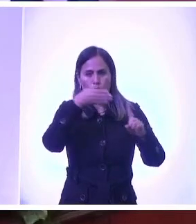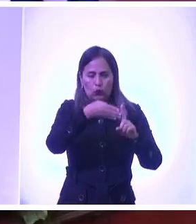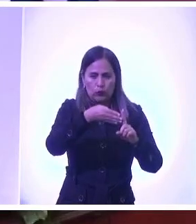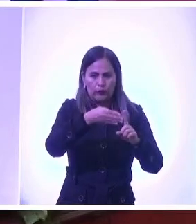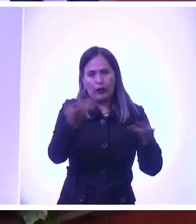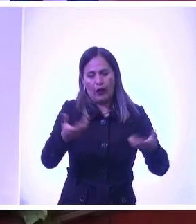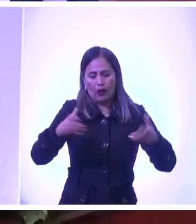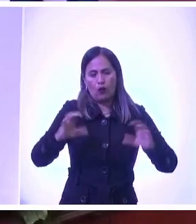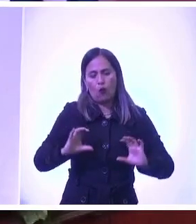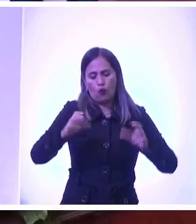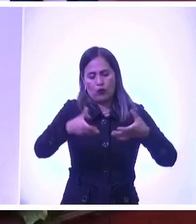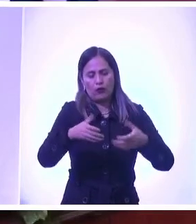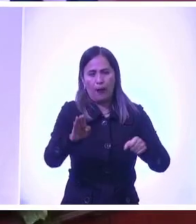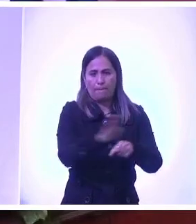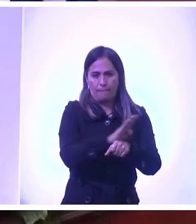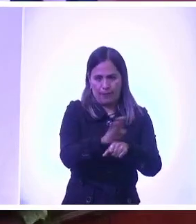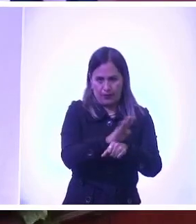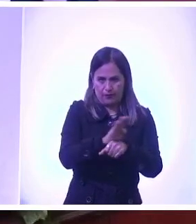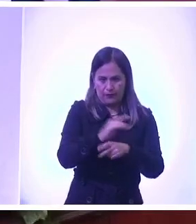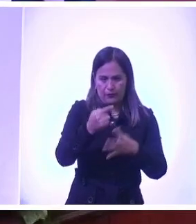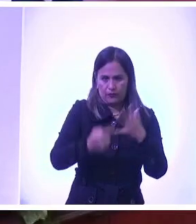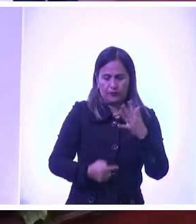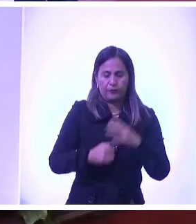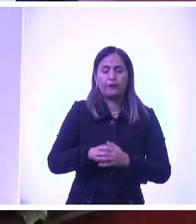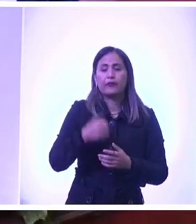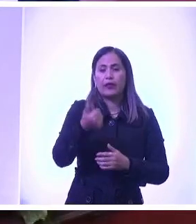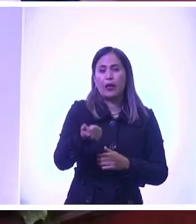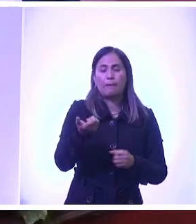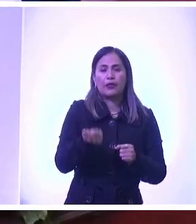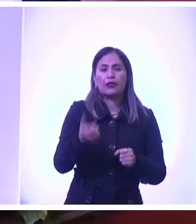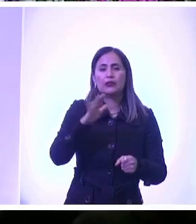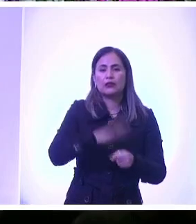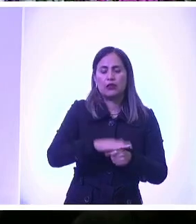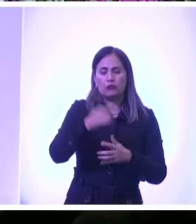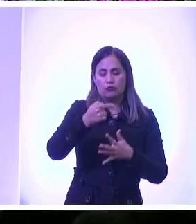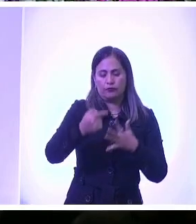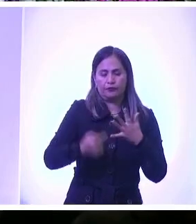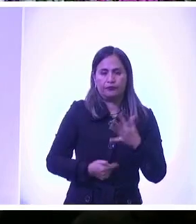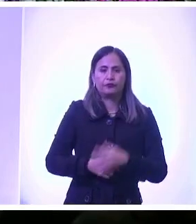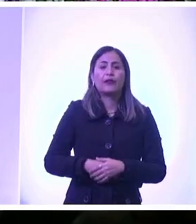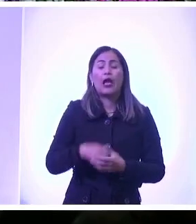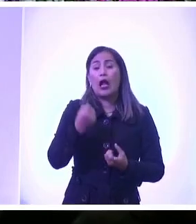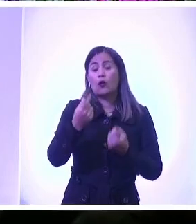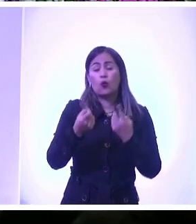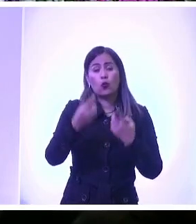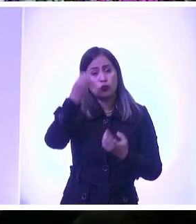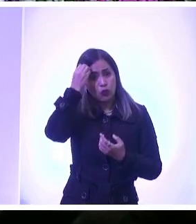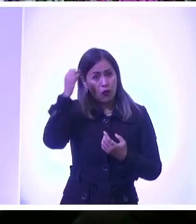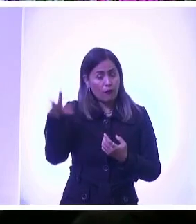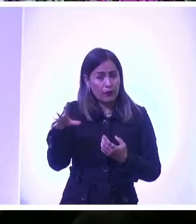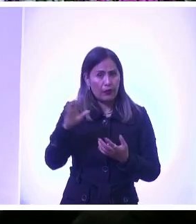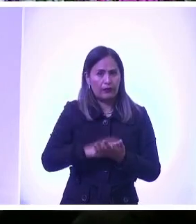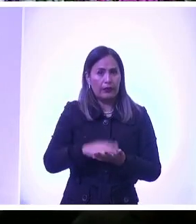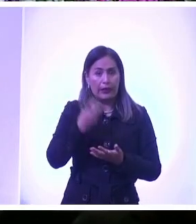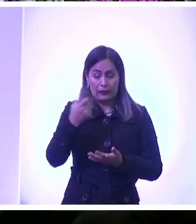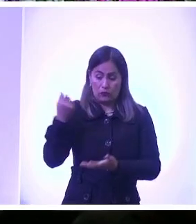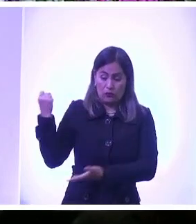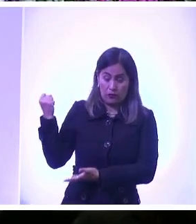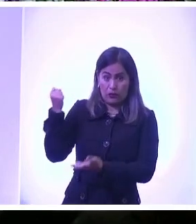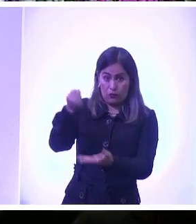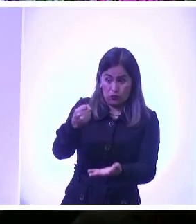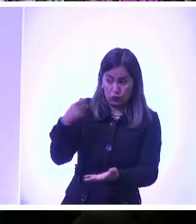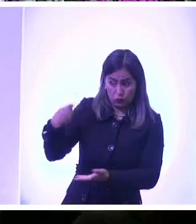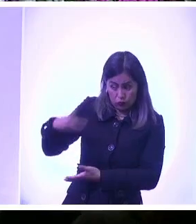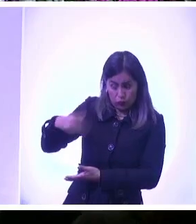a la comunidad Sí es administrado en recursos en los dos Solo que a muchos se les olvida que de repente esos recursos no son de